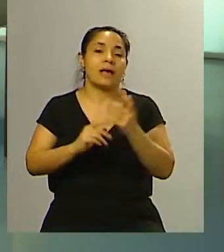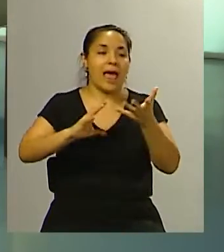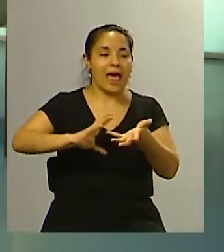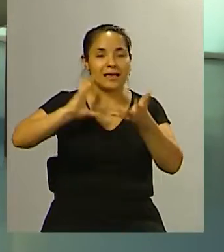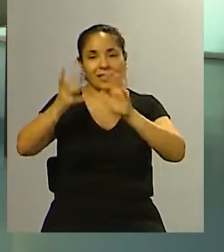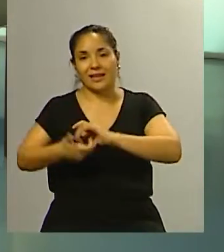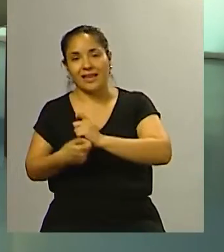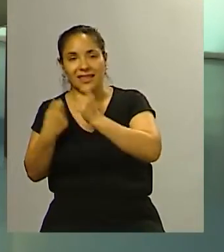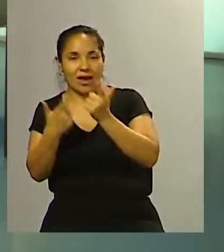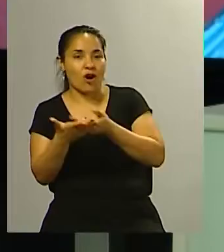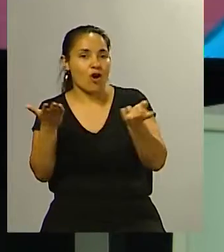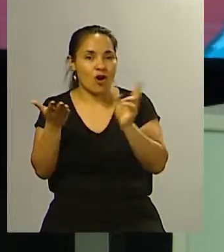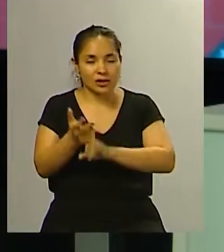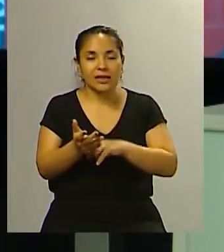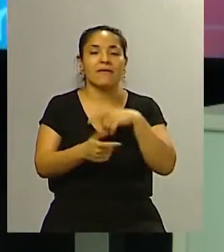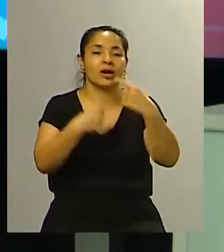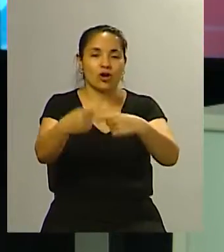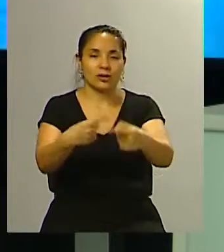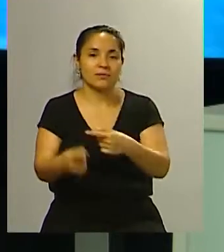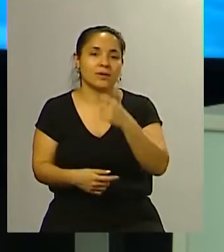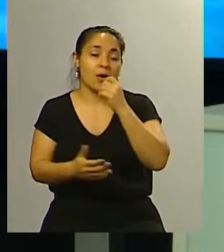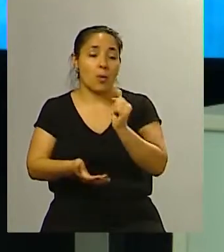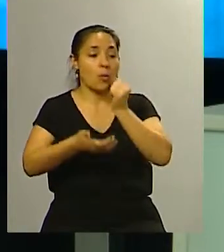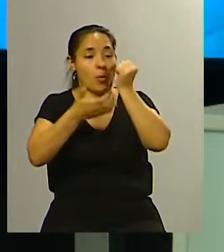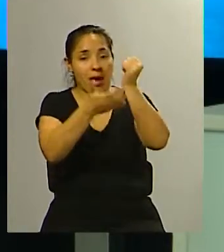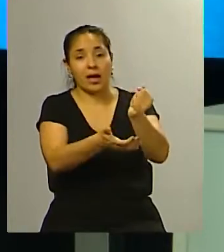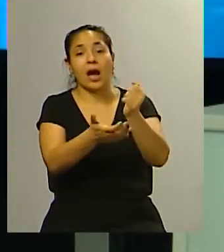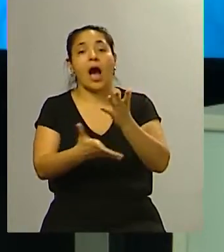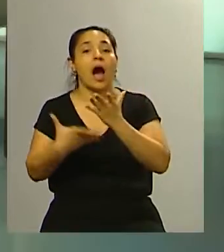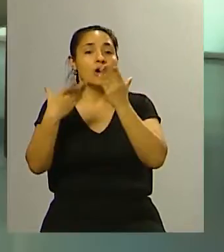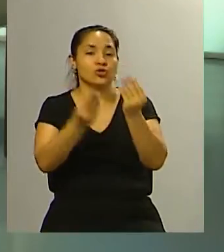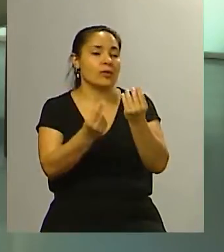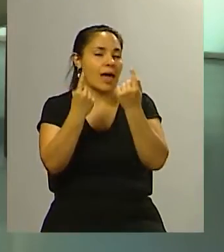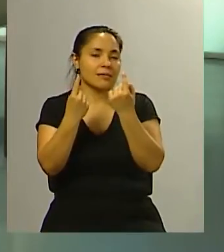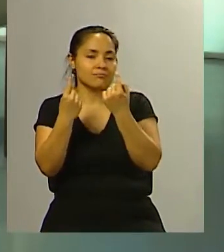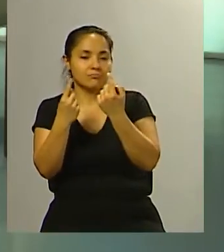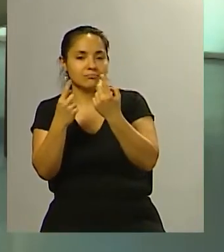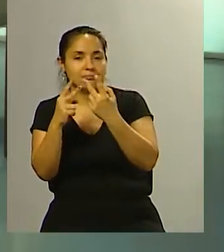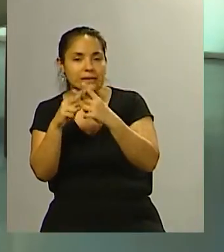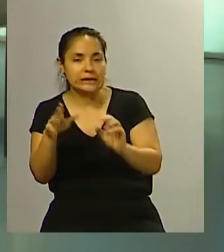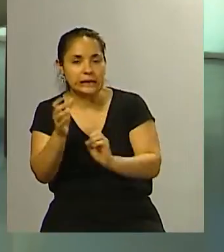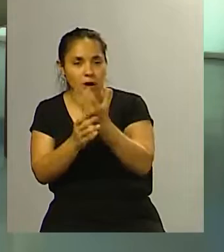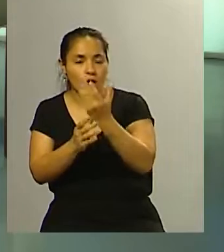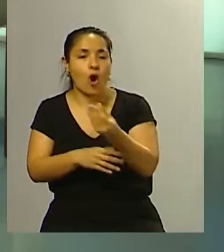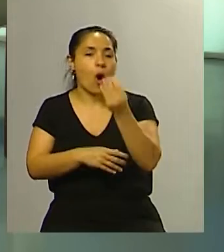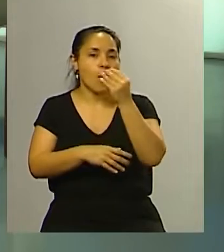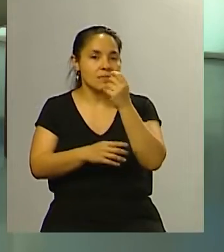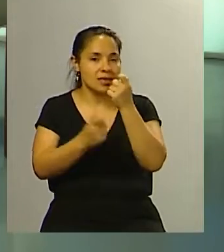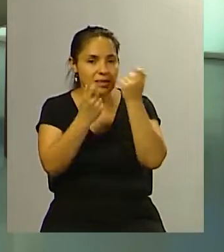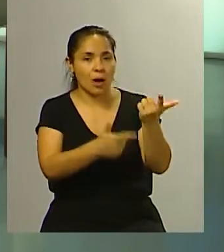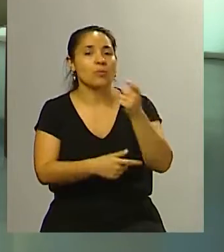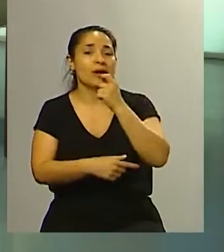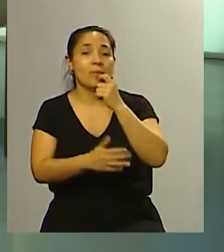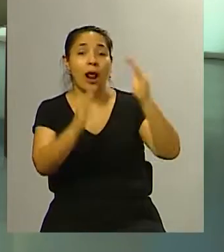estrategias. Para volver a tenerlos en el sistema. Sí, desde becas, ayudas con dispositivos, con comida, les llevábamos los apuntes a la